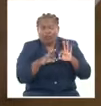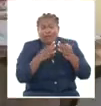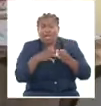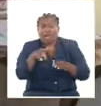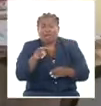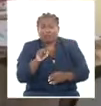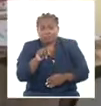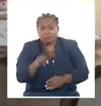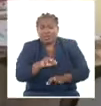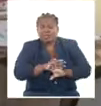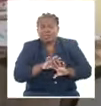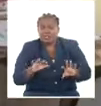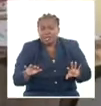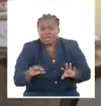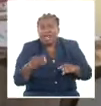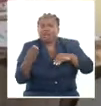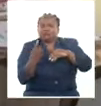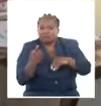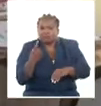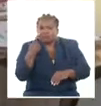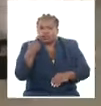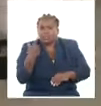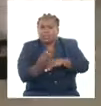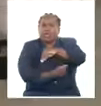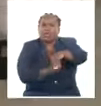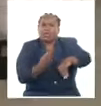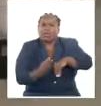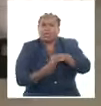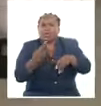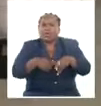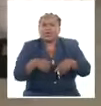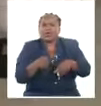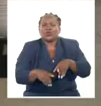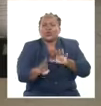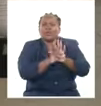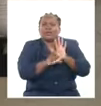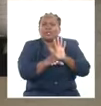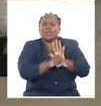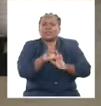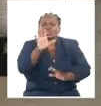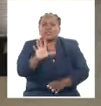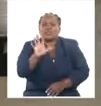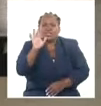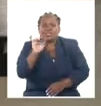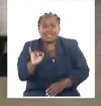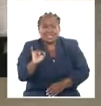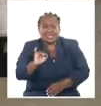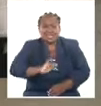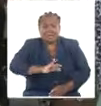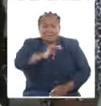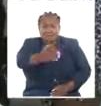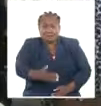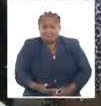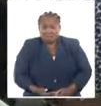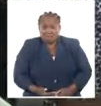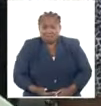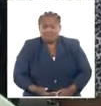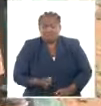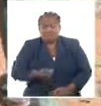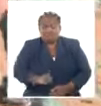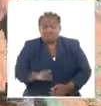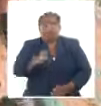hizo necesario modificar algunas cuestiones relacionadas con el Decreto Ley 56 de la maternidad de la trabajadora y